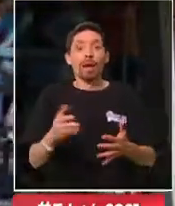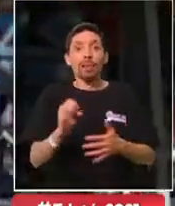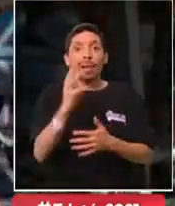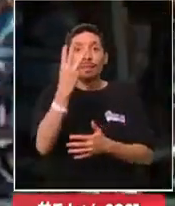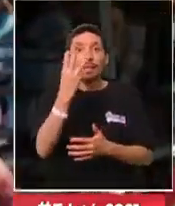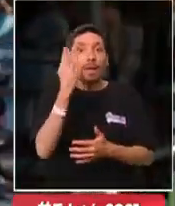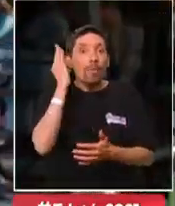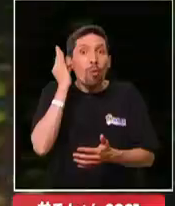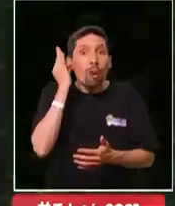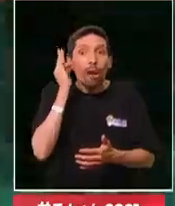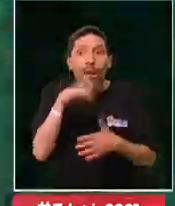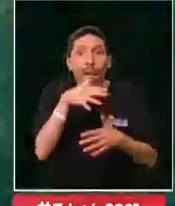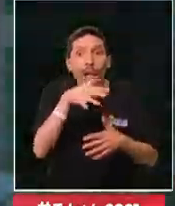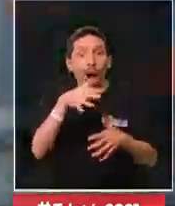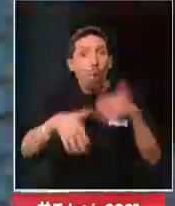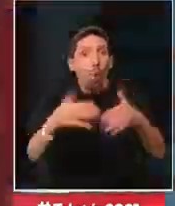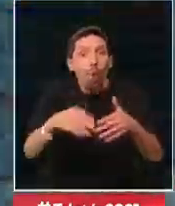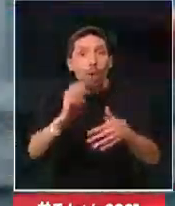mujer del agua.